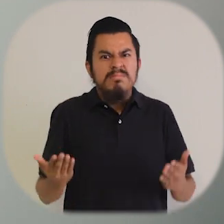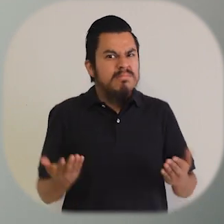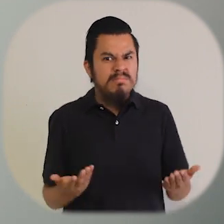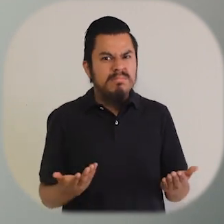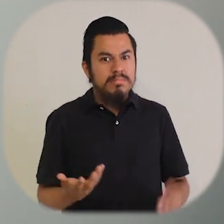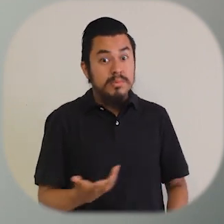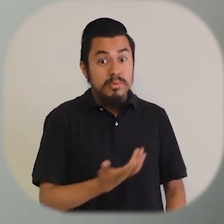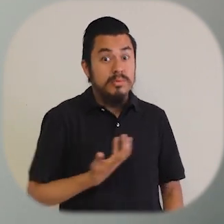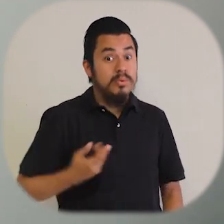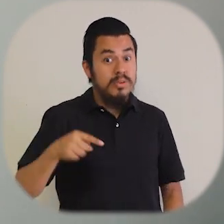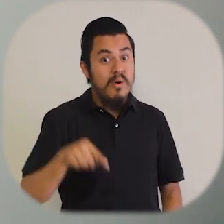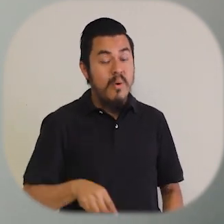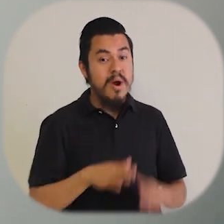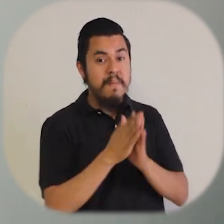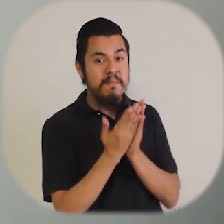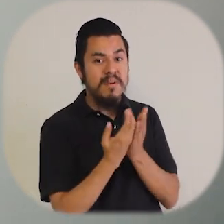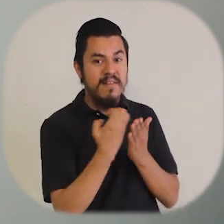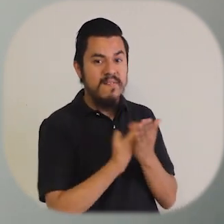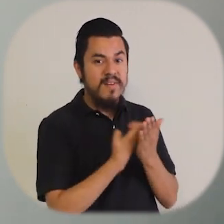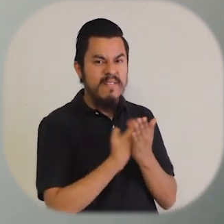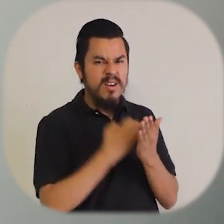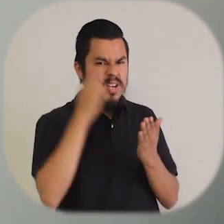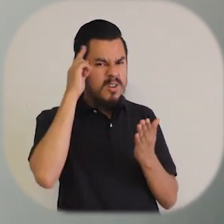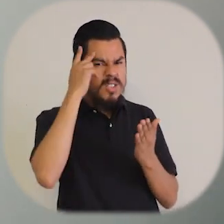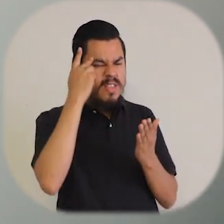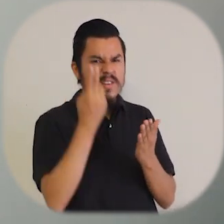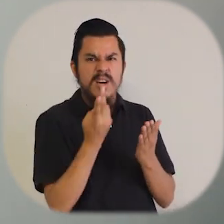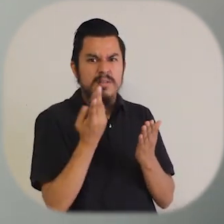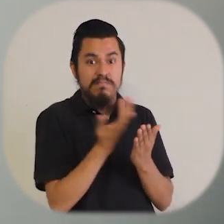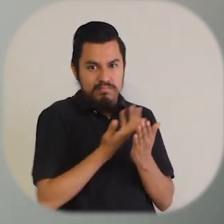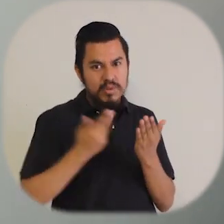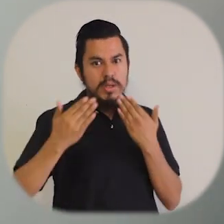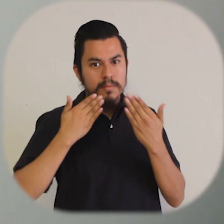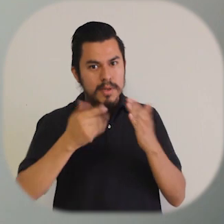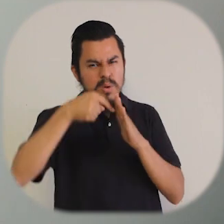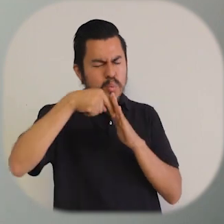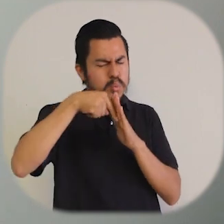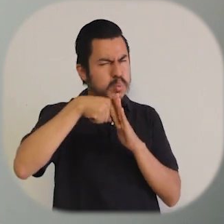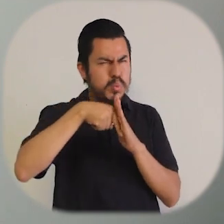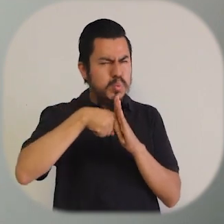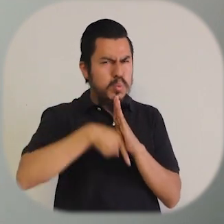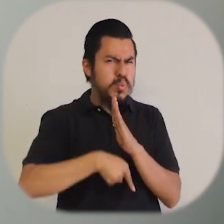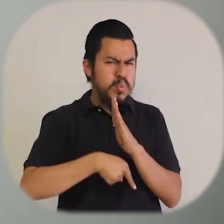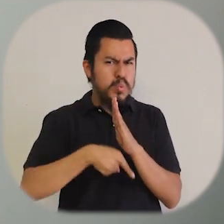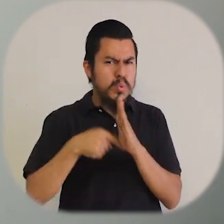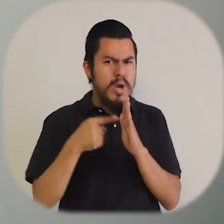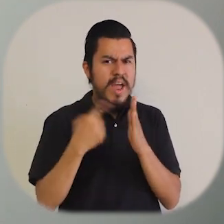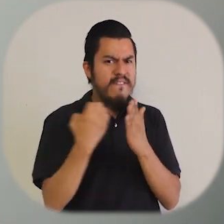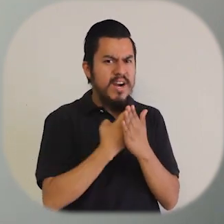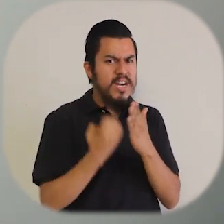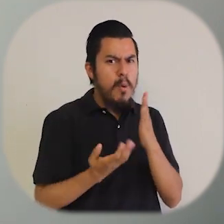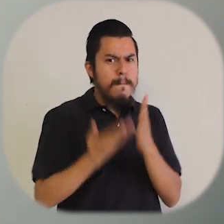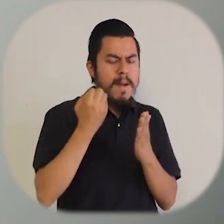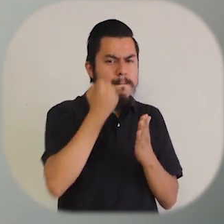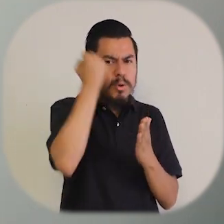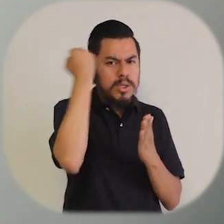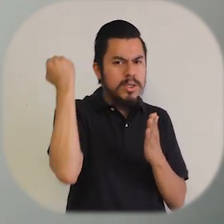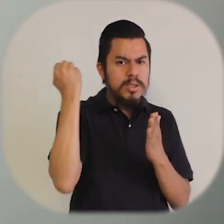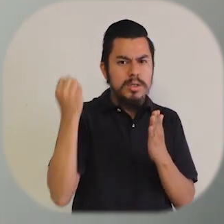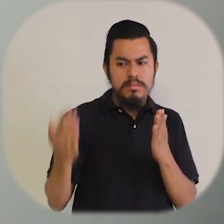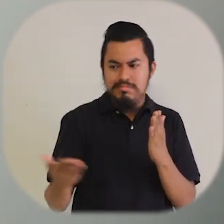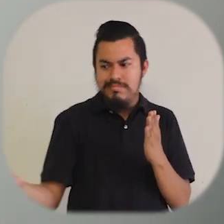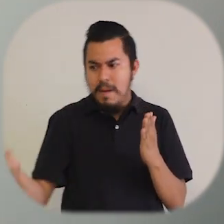más profundamente. Realmente no hay nada más importante que el Evangelio. Y en este momento no hay nada más que sea